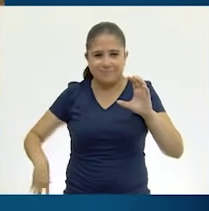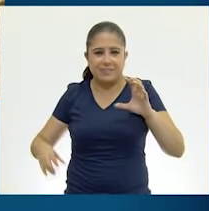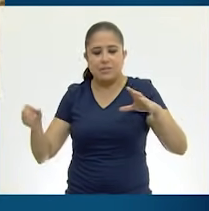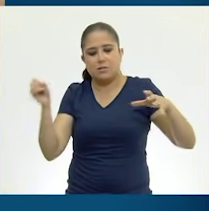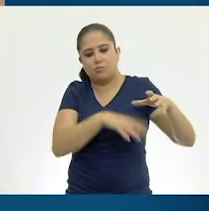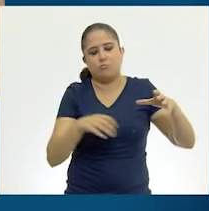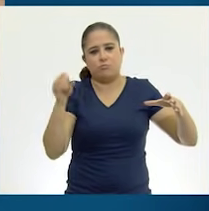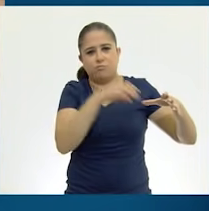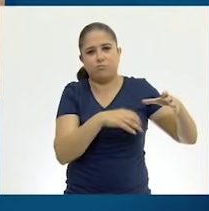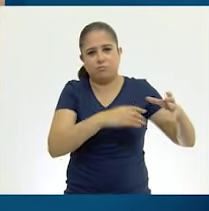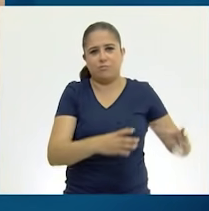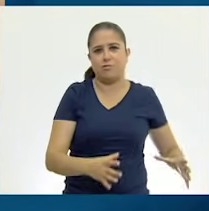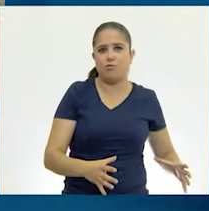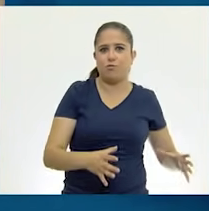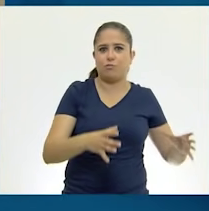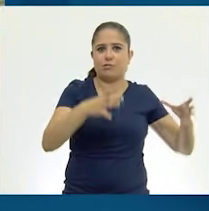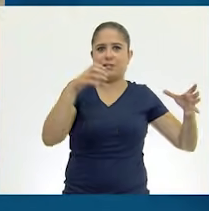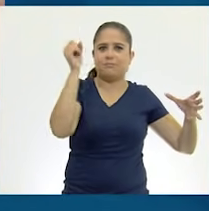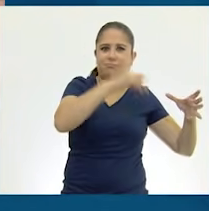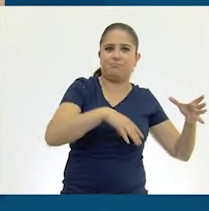los costales.